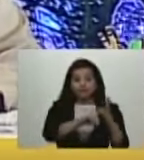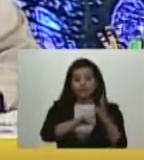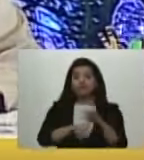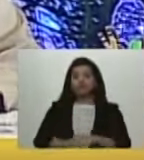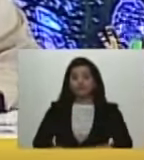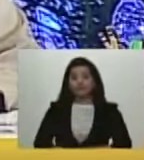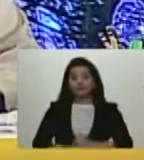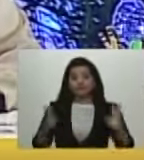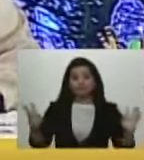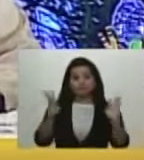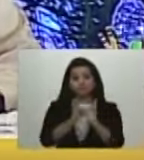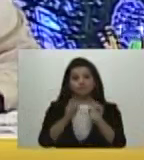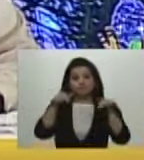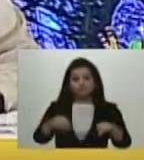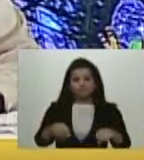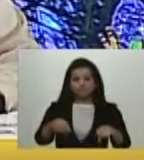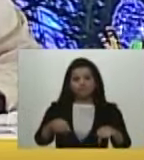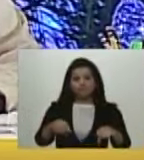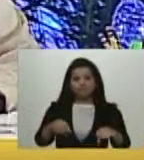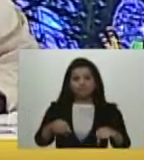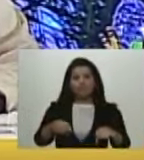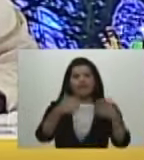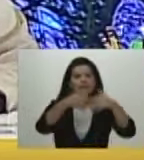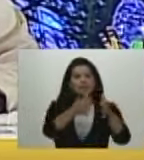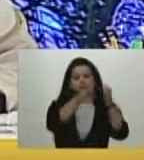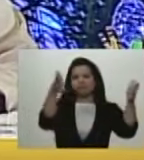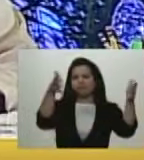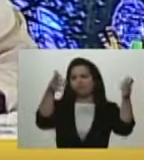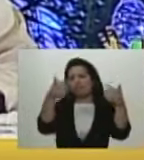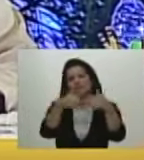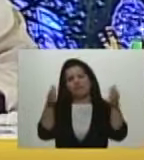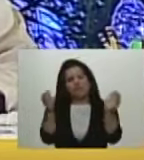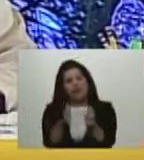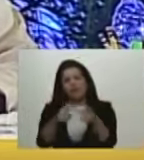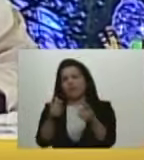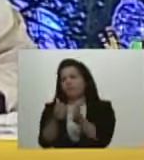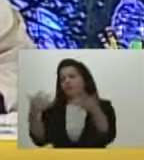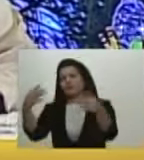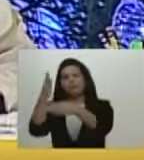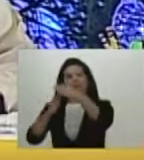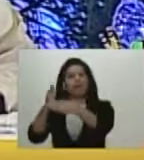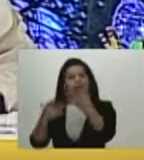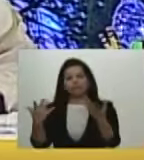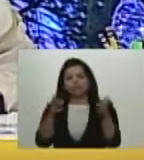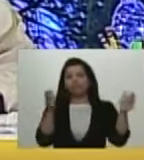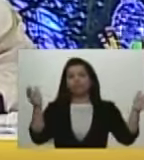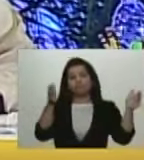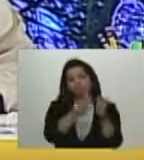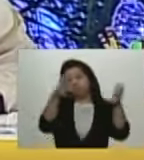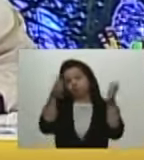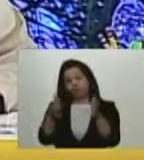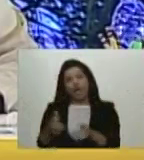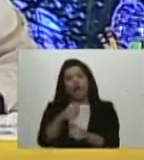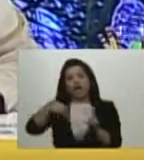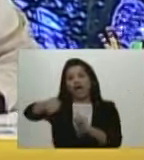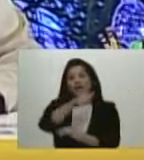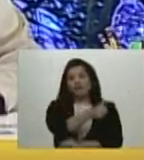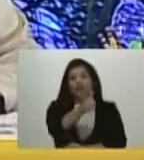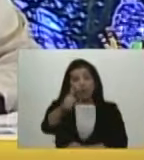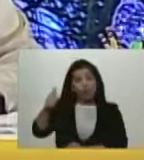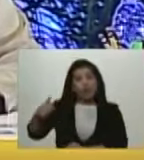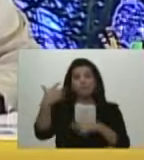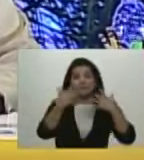de distintas escalas que reúnen una experiencia, una capacidad, un patrimonio económico